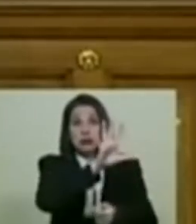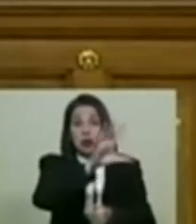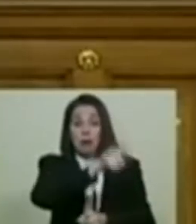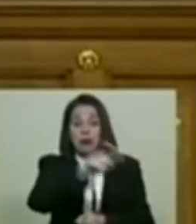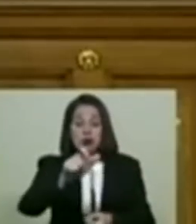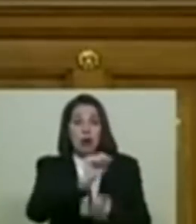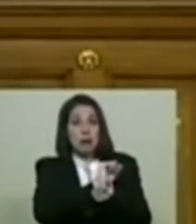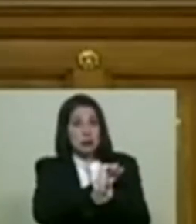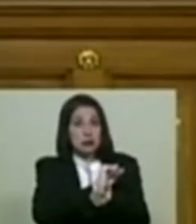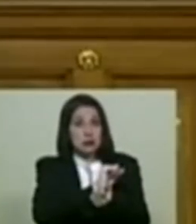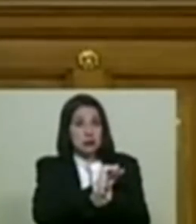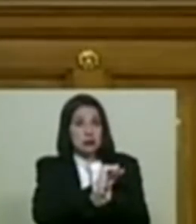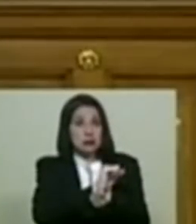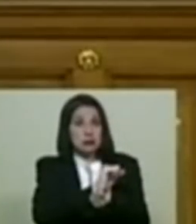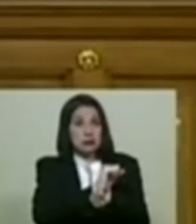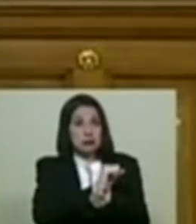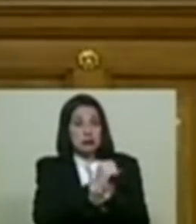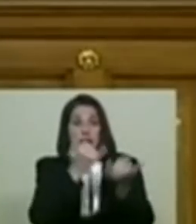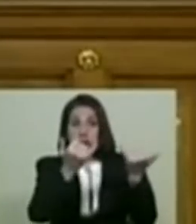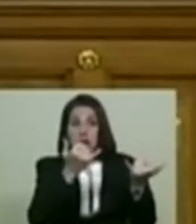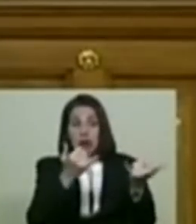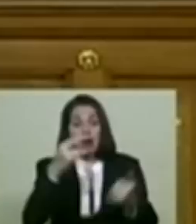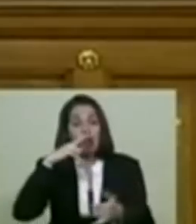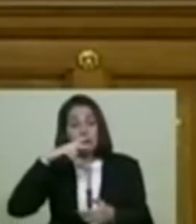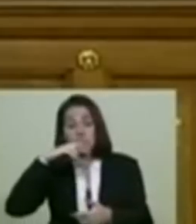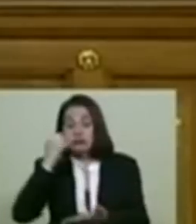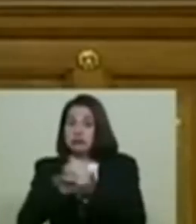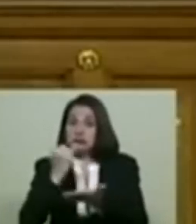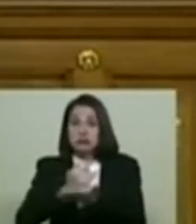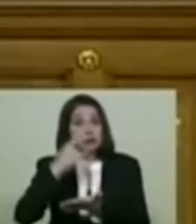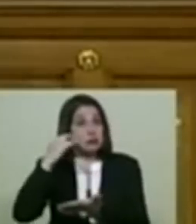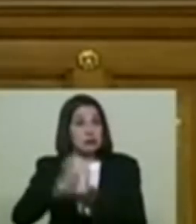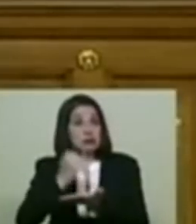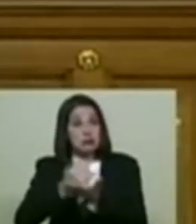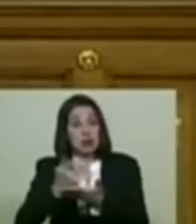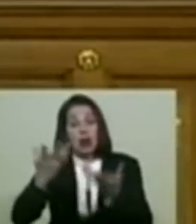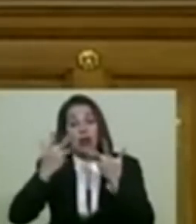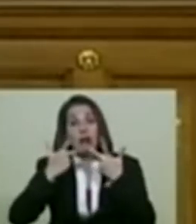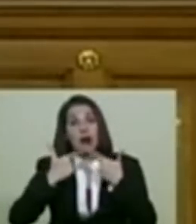capturados, ¿no?, que se encuentran ya dando su testimonio y contándolo todo.